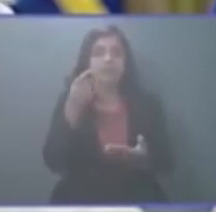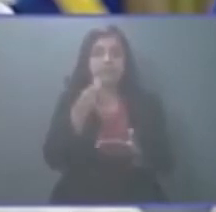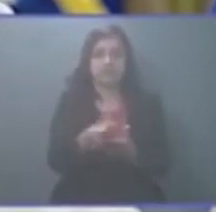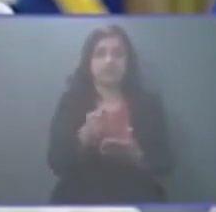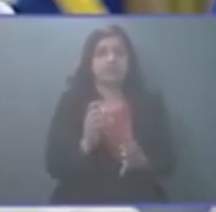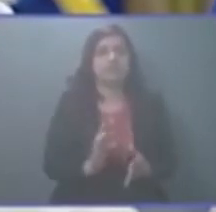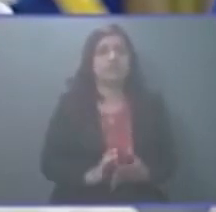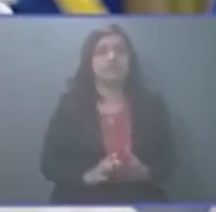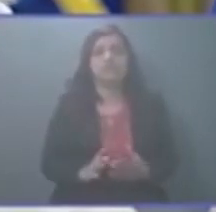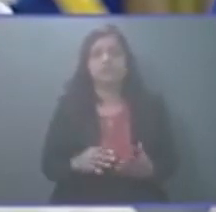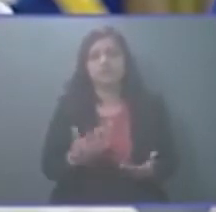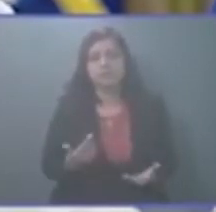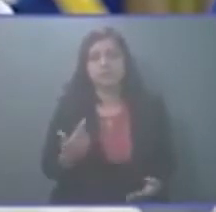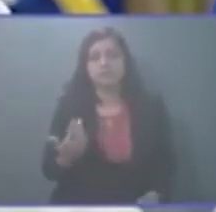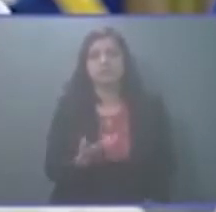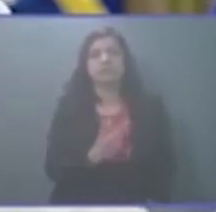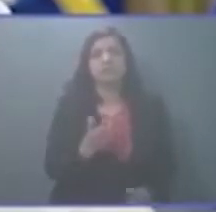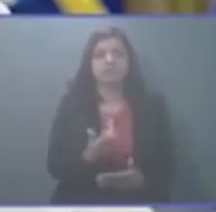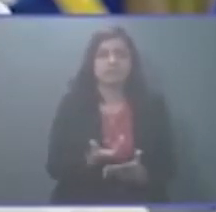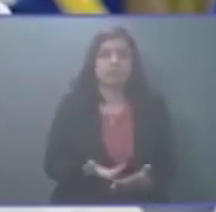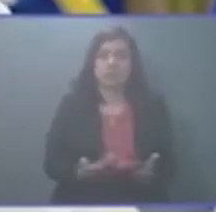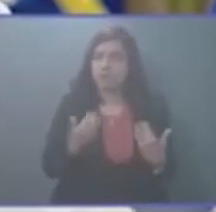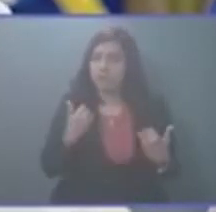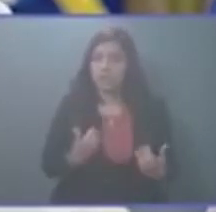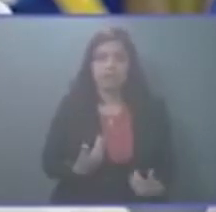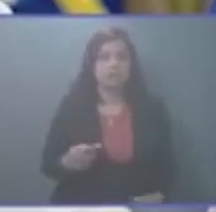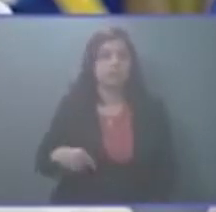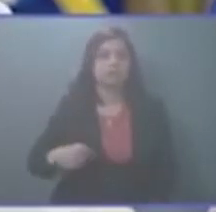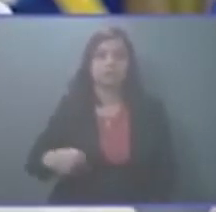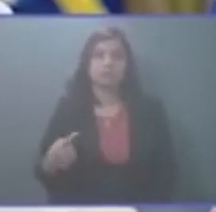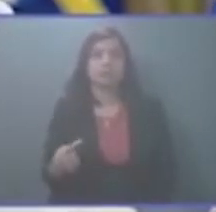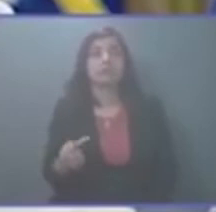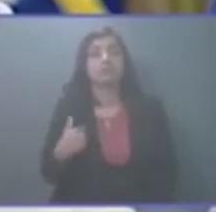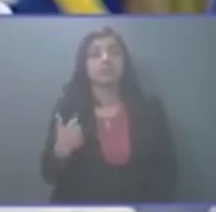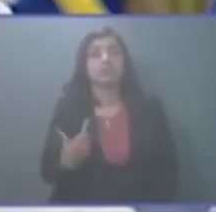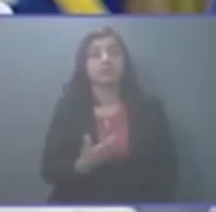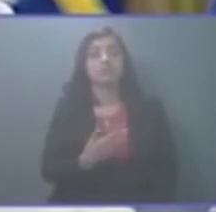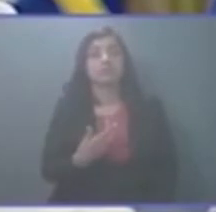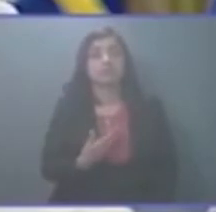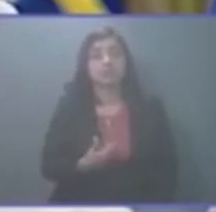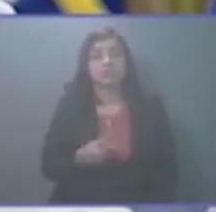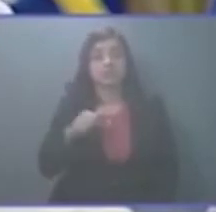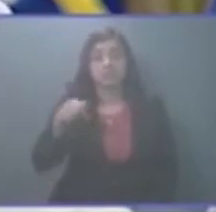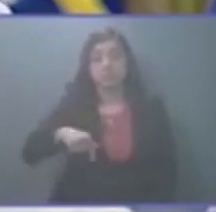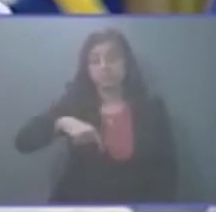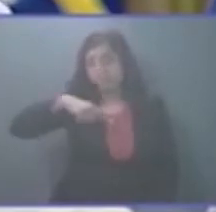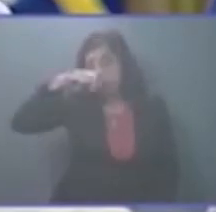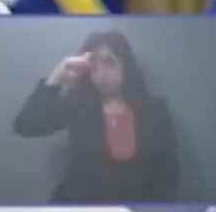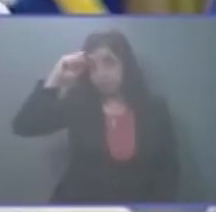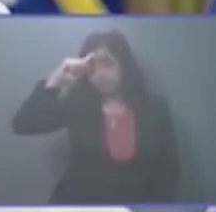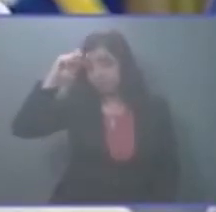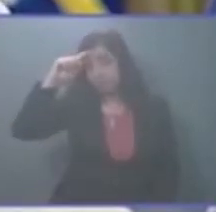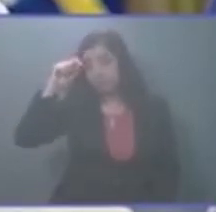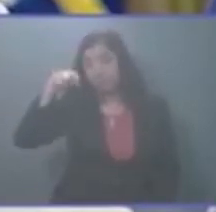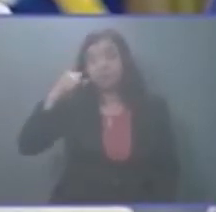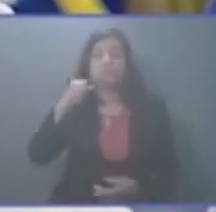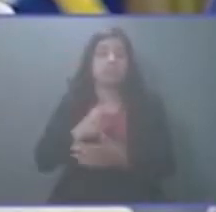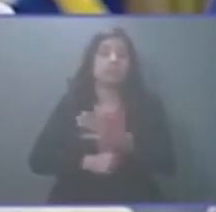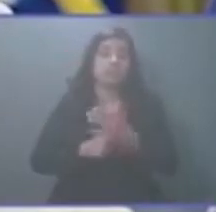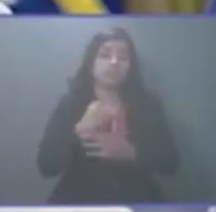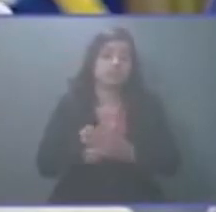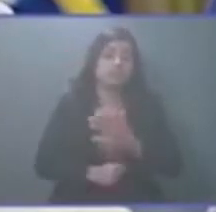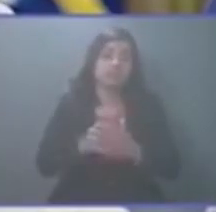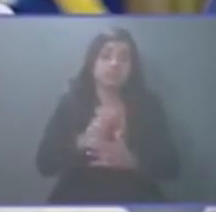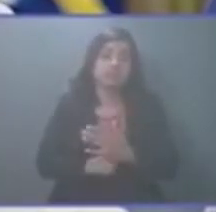a la que tuvieron derecho siempre y que hoy por una labor de organización de lucha reivindicativa